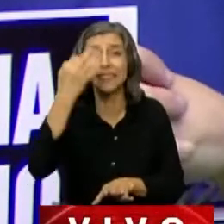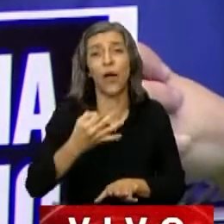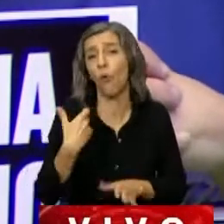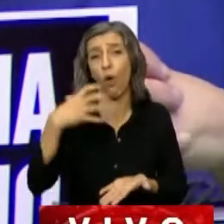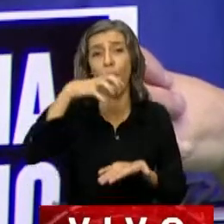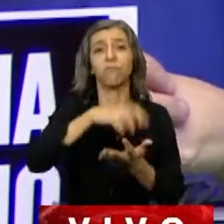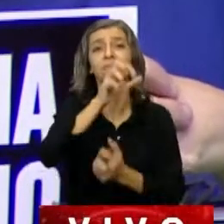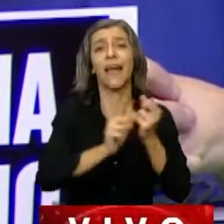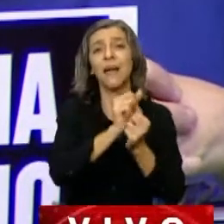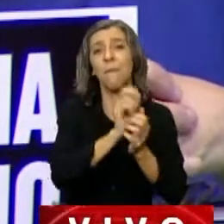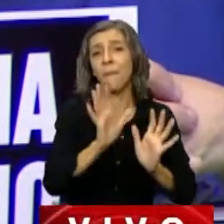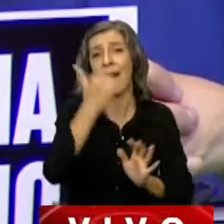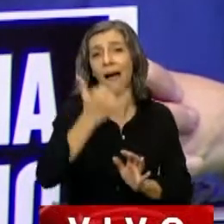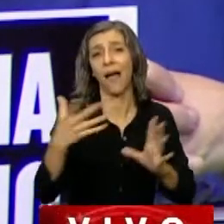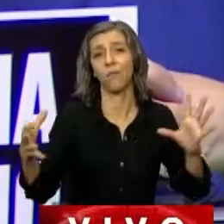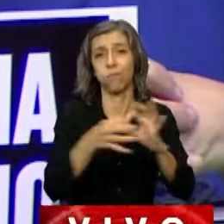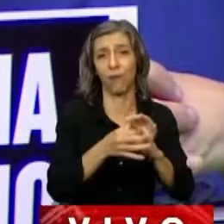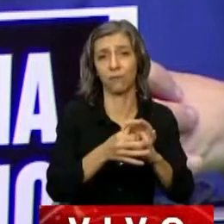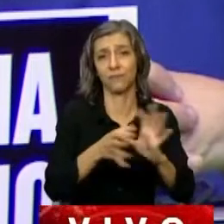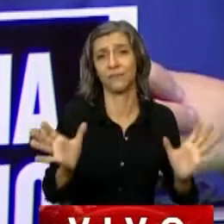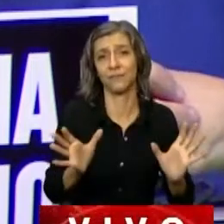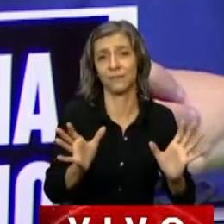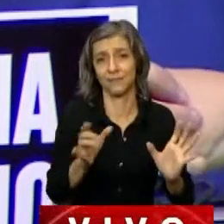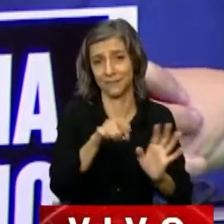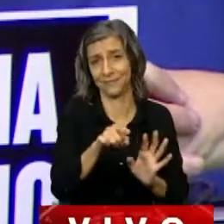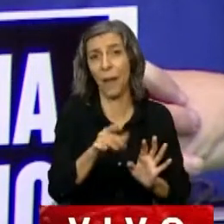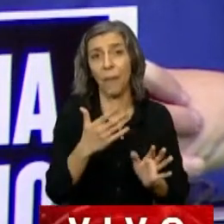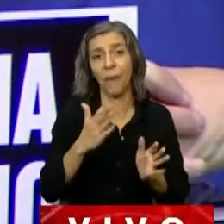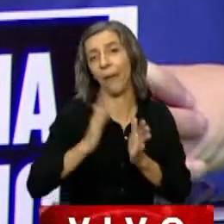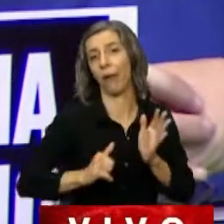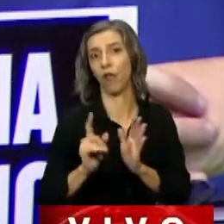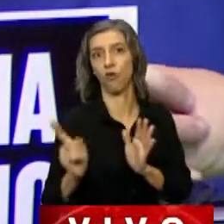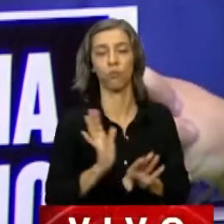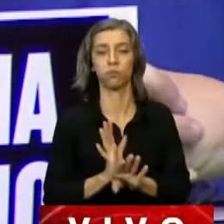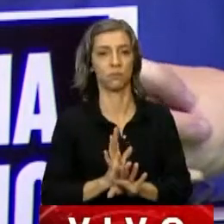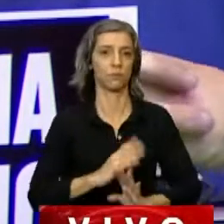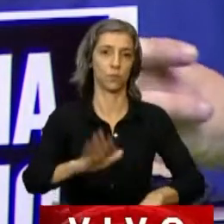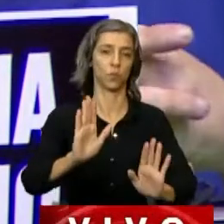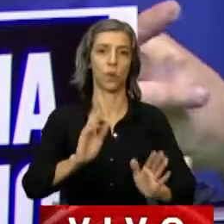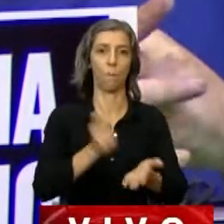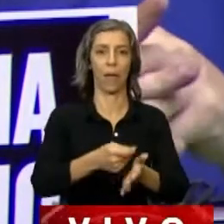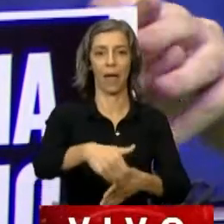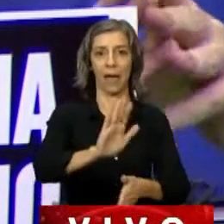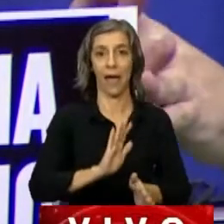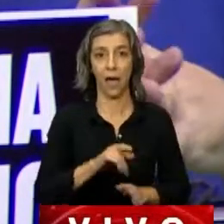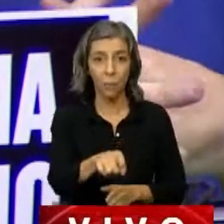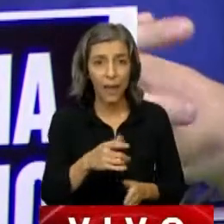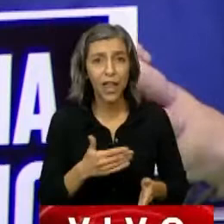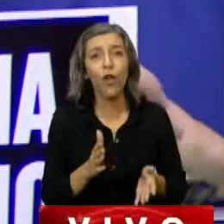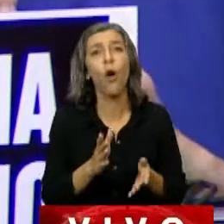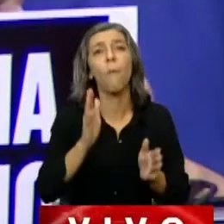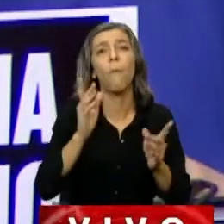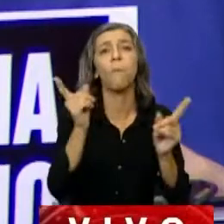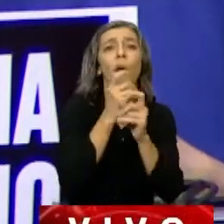dependencia. Y no es un tema menor, no solamente que no están registrados, son trabajadores que no tienen derecho a vacaciones,